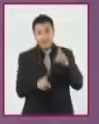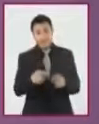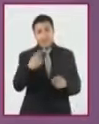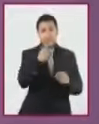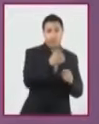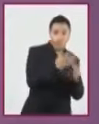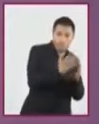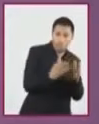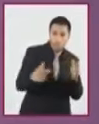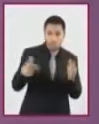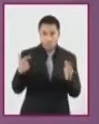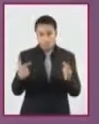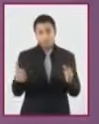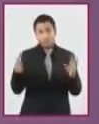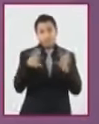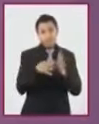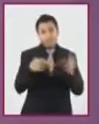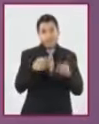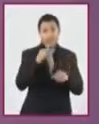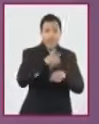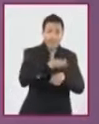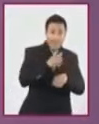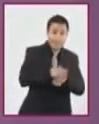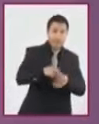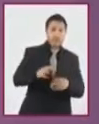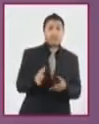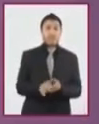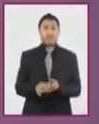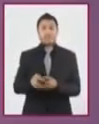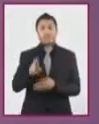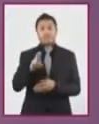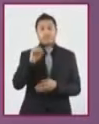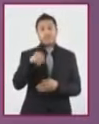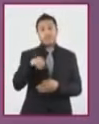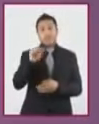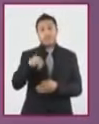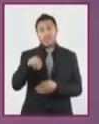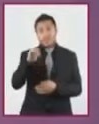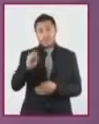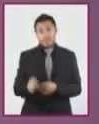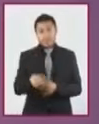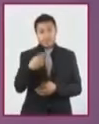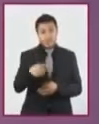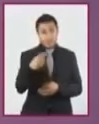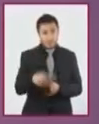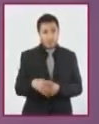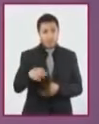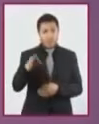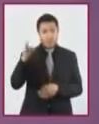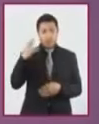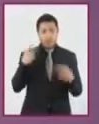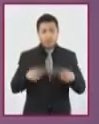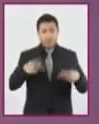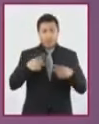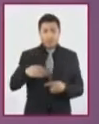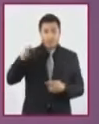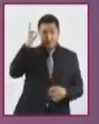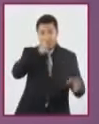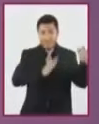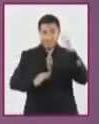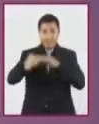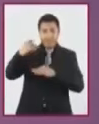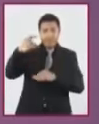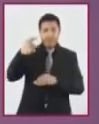hasta 12 y se expresan en números romanos. Su nombre se debe al físico y geólogo